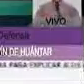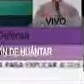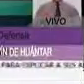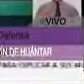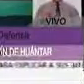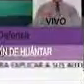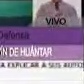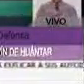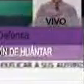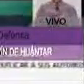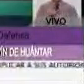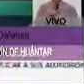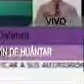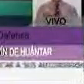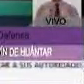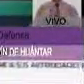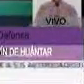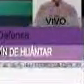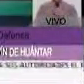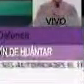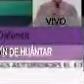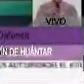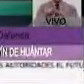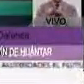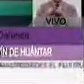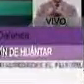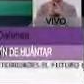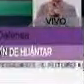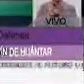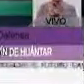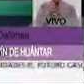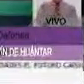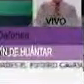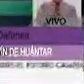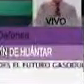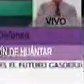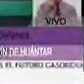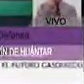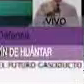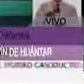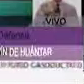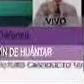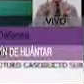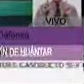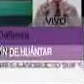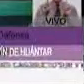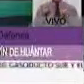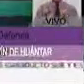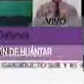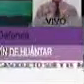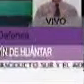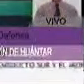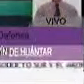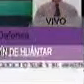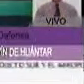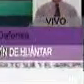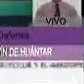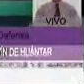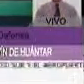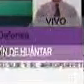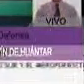Defensa he defendido la constitucionalidad del sorteo, sin embargo,